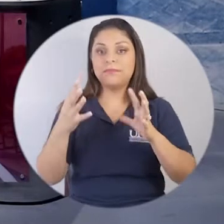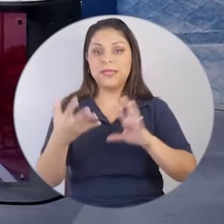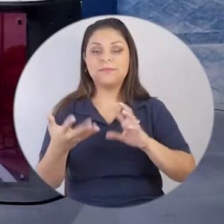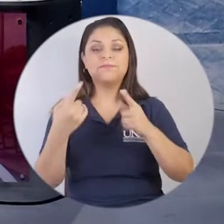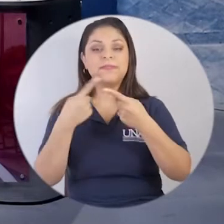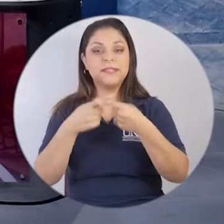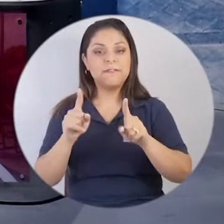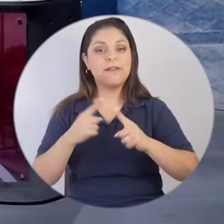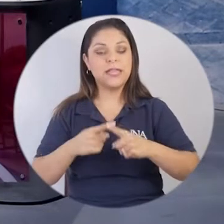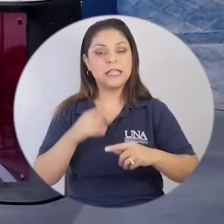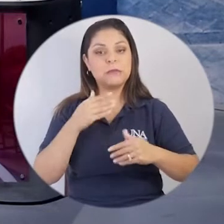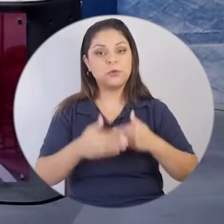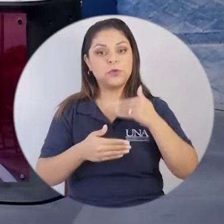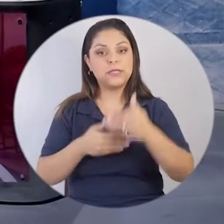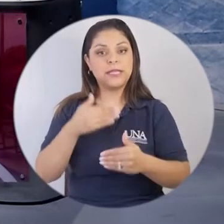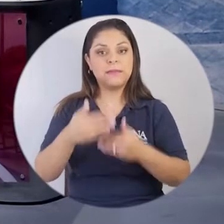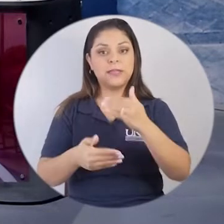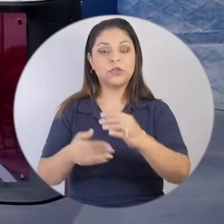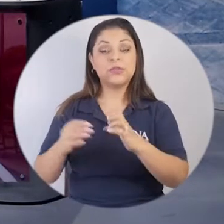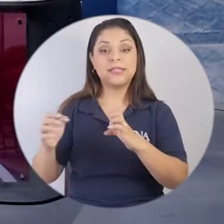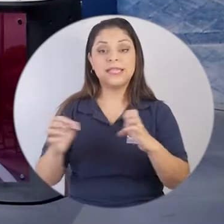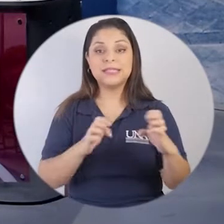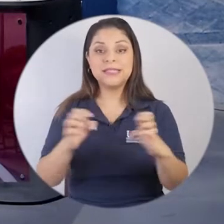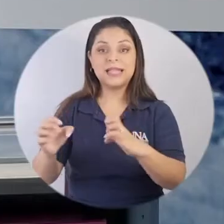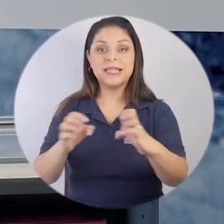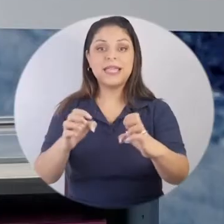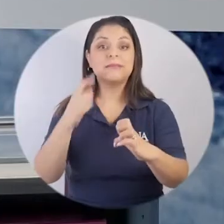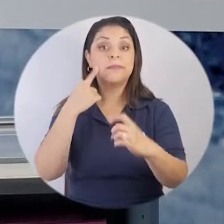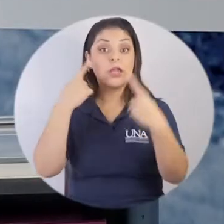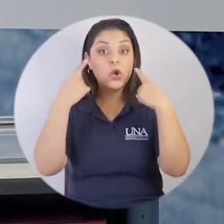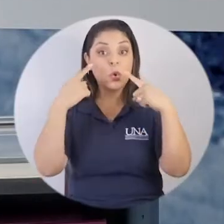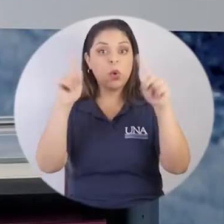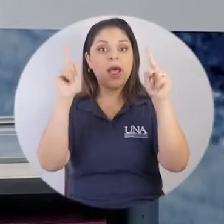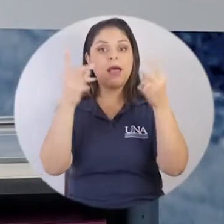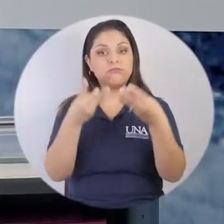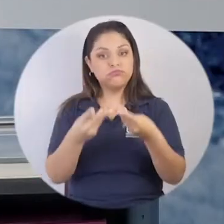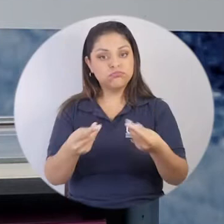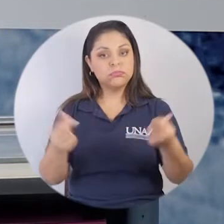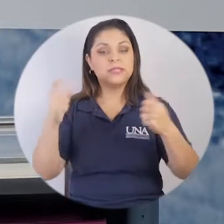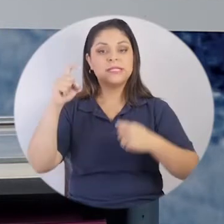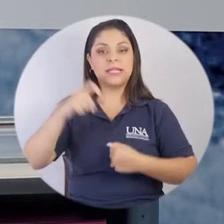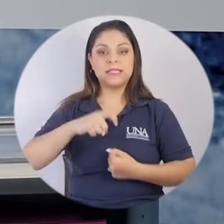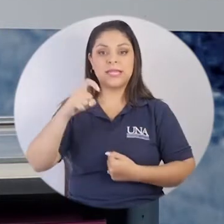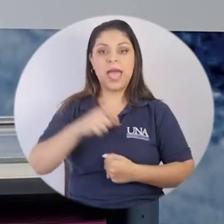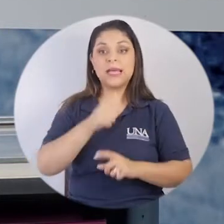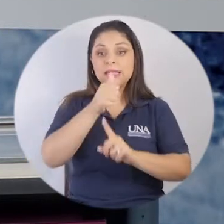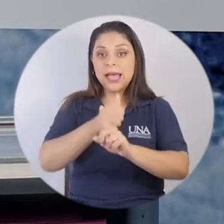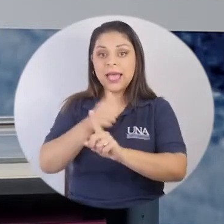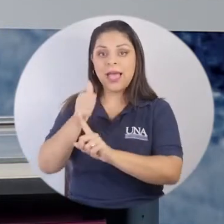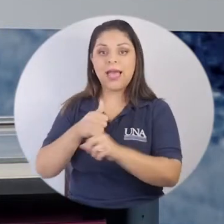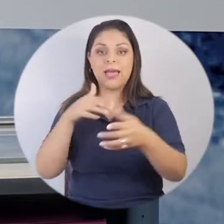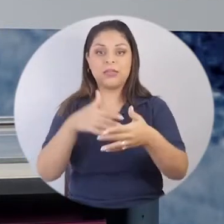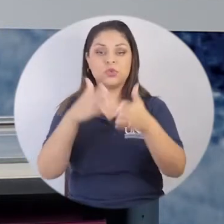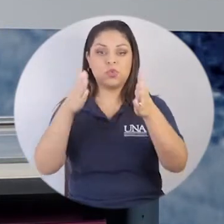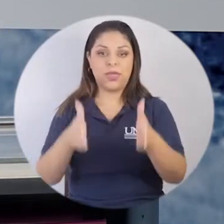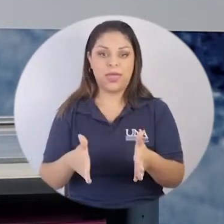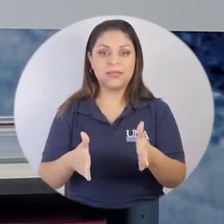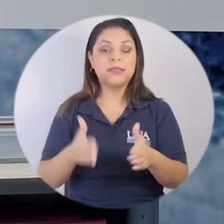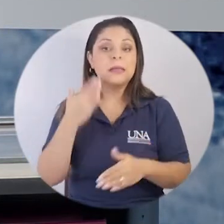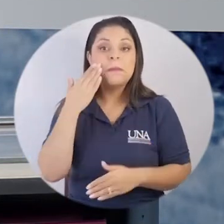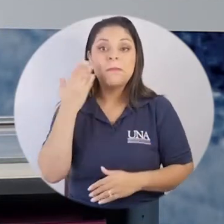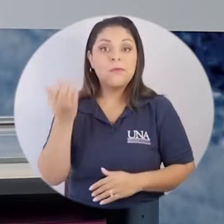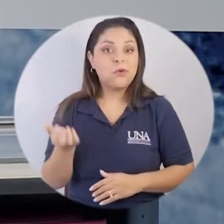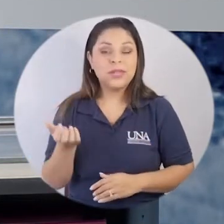implementar diferentes procedimientos, ¿verdad?, y estrategias para poder solventar las necesidades de cada estudiante, porque ni